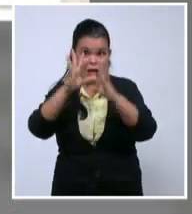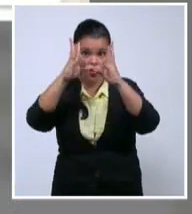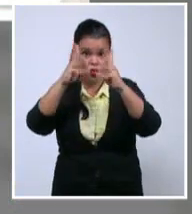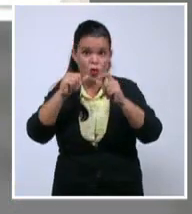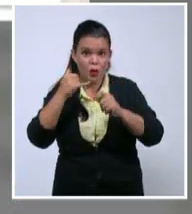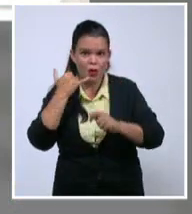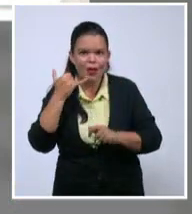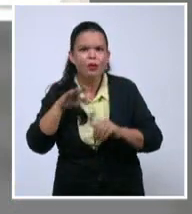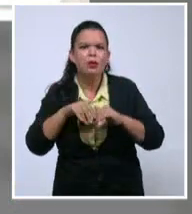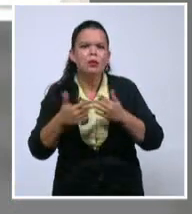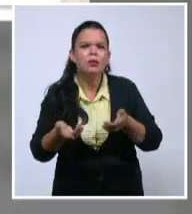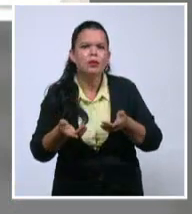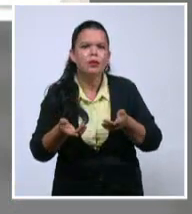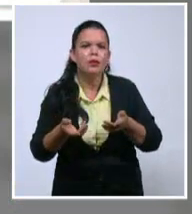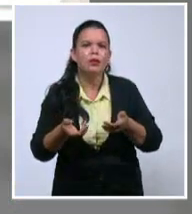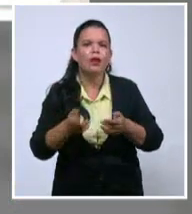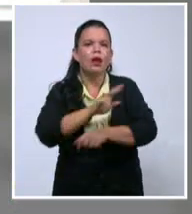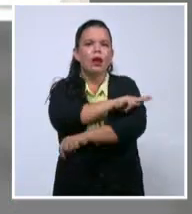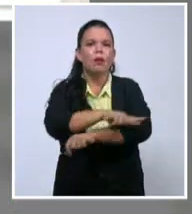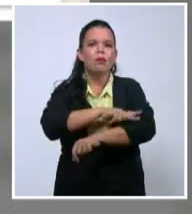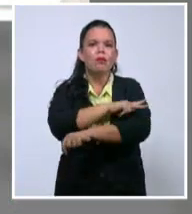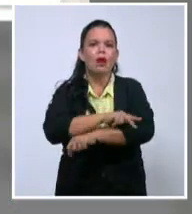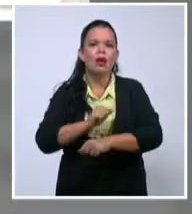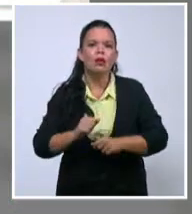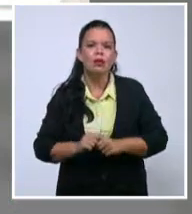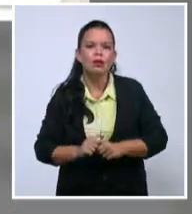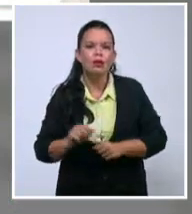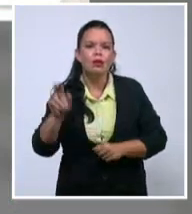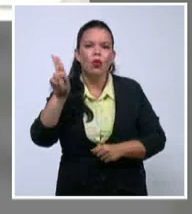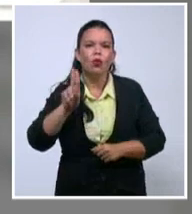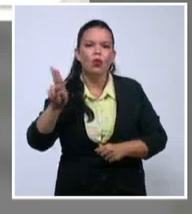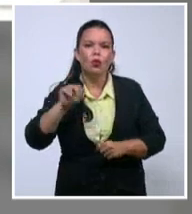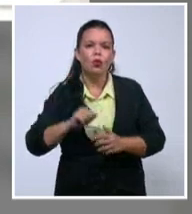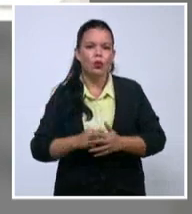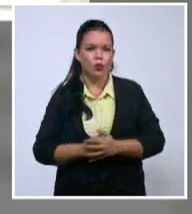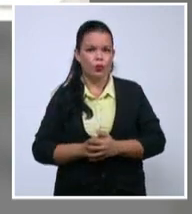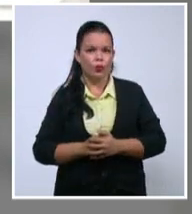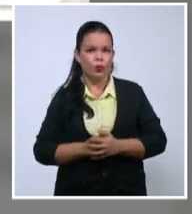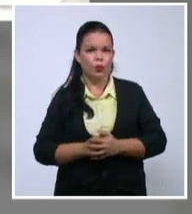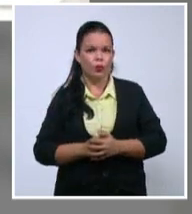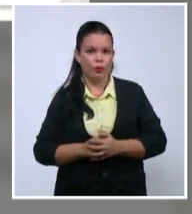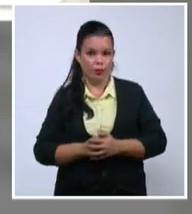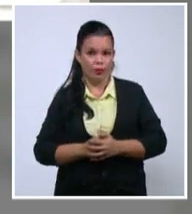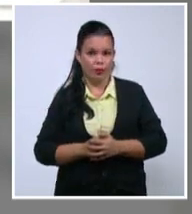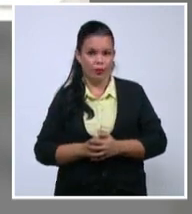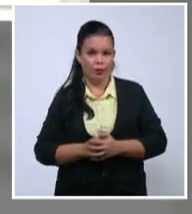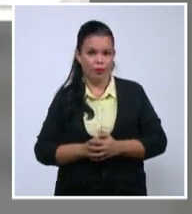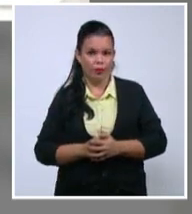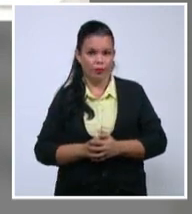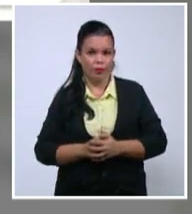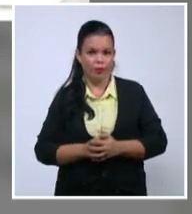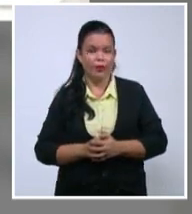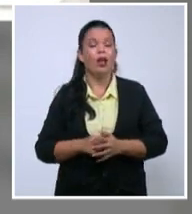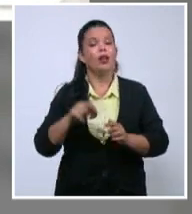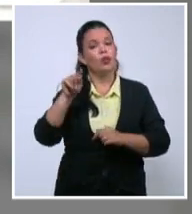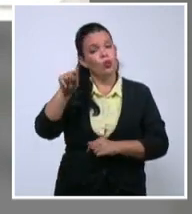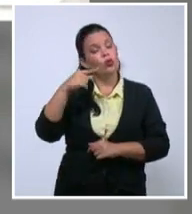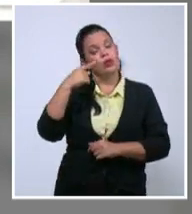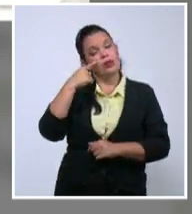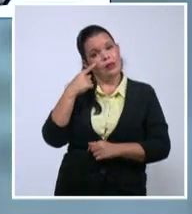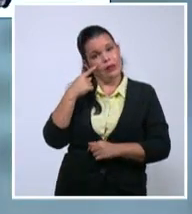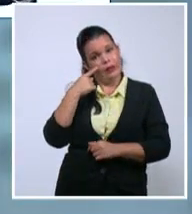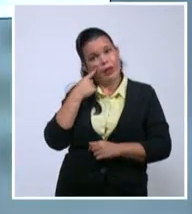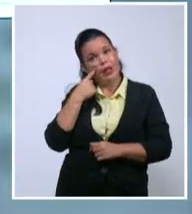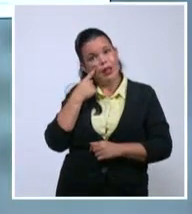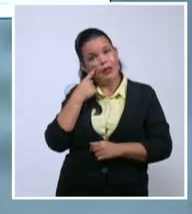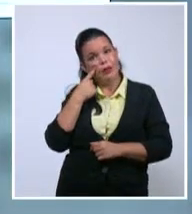Uruguay. O sea, ya no solo son dos números de Estados Unidos, también uno de Uruguay. En cambio, si usted no se detiene en estos detalles,